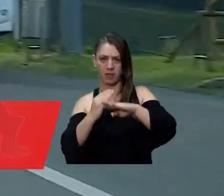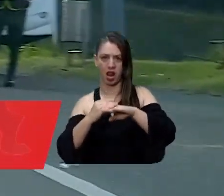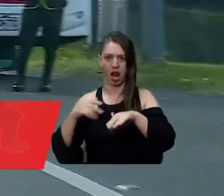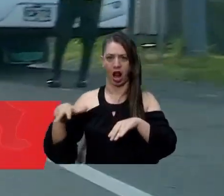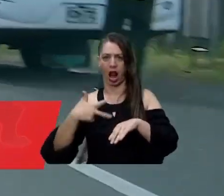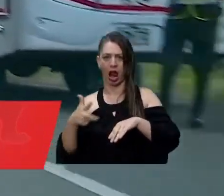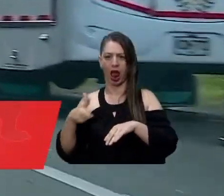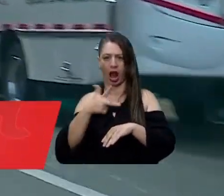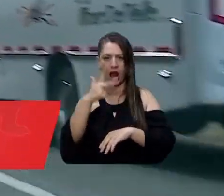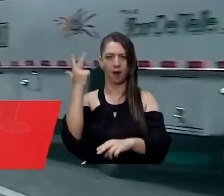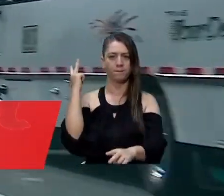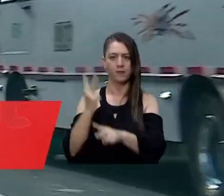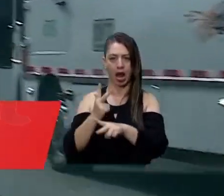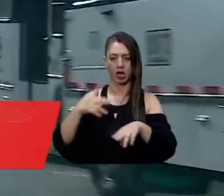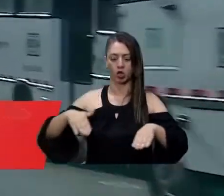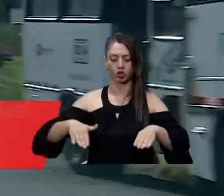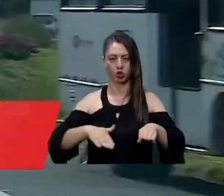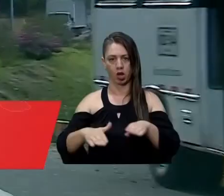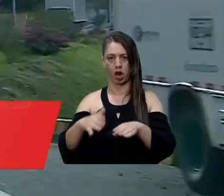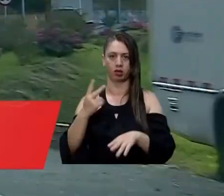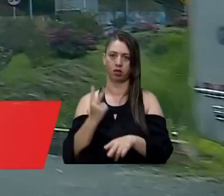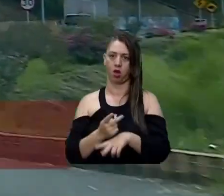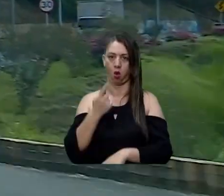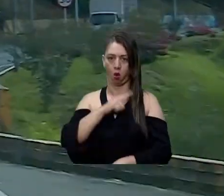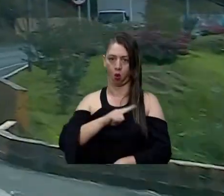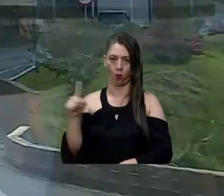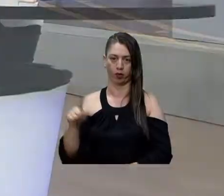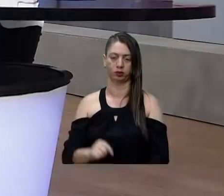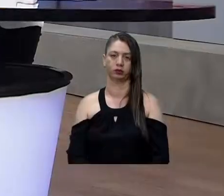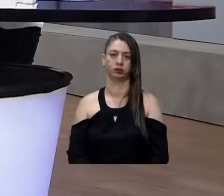maniobras peligrosas en las vías.